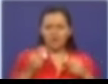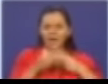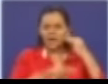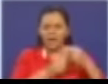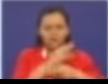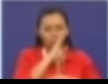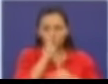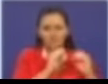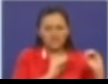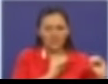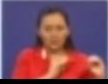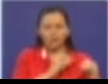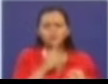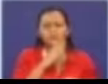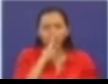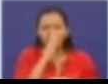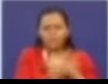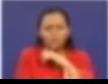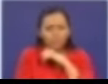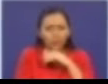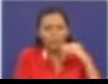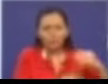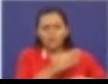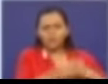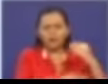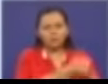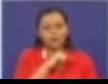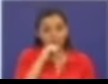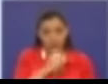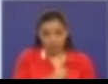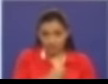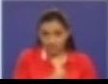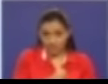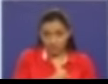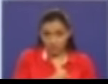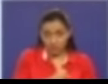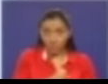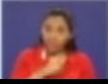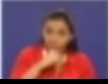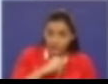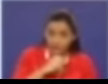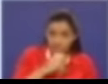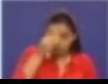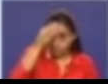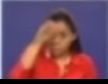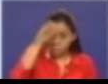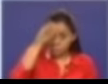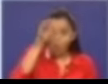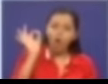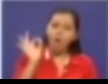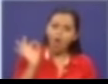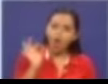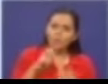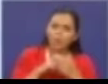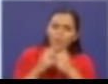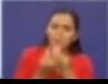herencia, con los eternos desheredados, no por falta de trabajo, no por falta de capacidad, sino por la exclusión eterna que ha